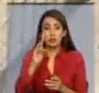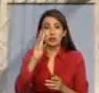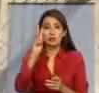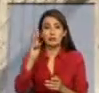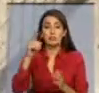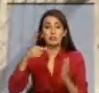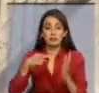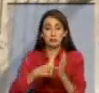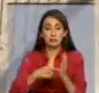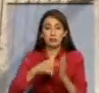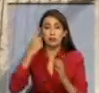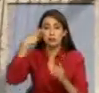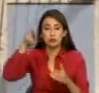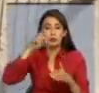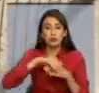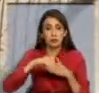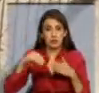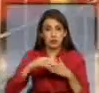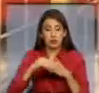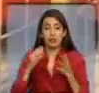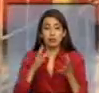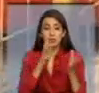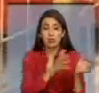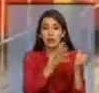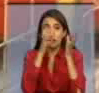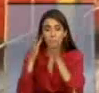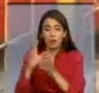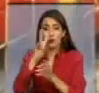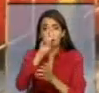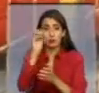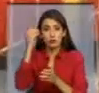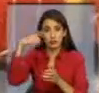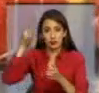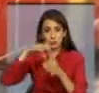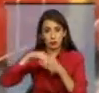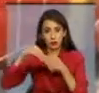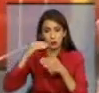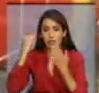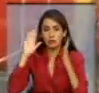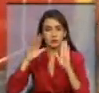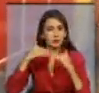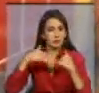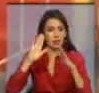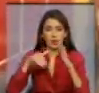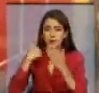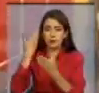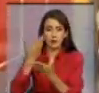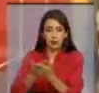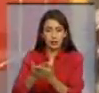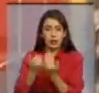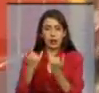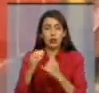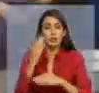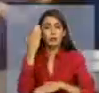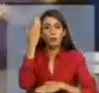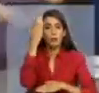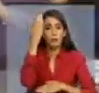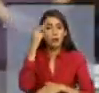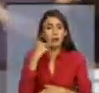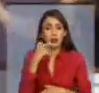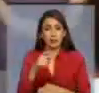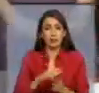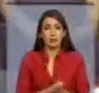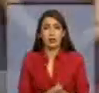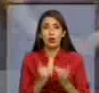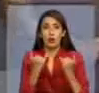$276 millones. De ese monto, 200 millones ya fueron transferidos en meses anteriores desde el gobierno nacional al municipio de Cuenca. Hoy,